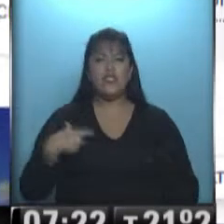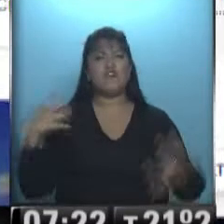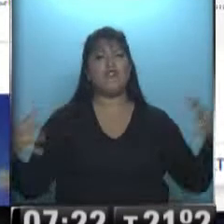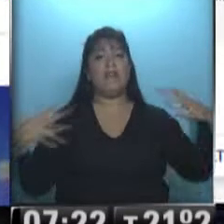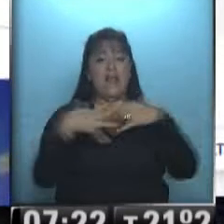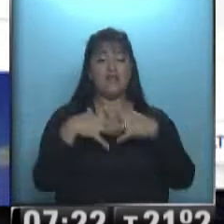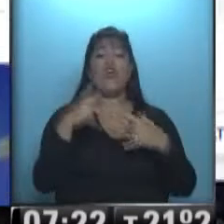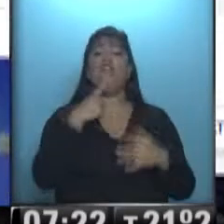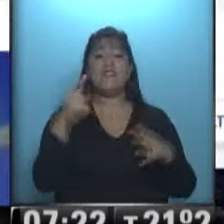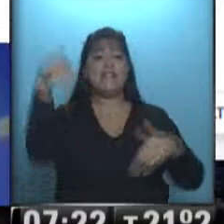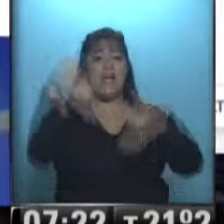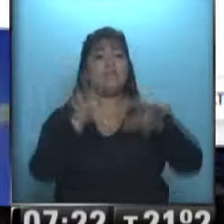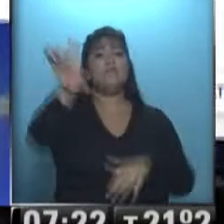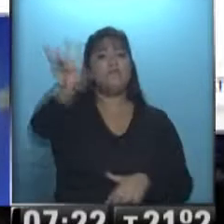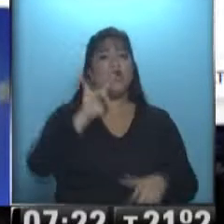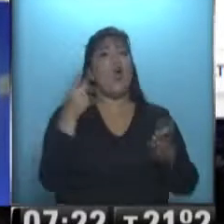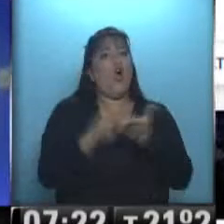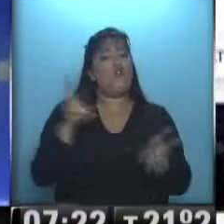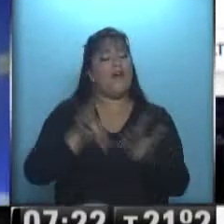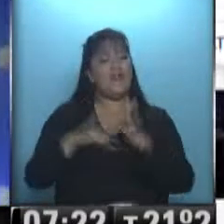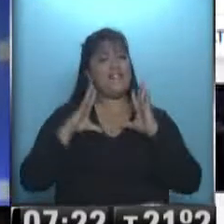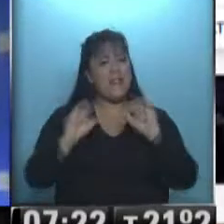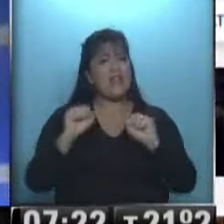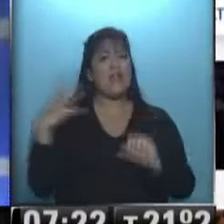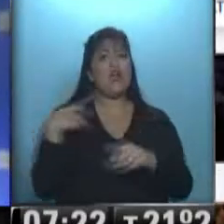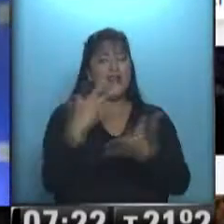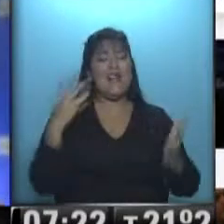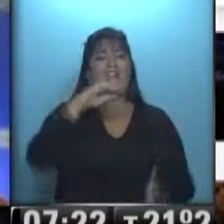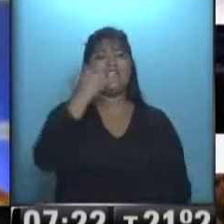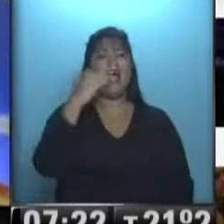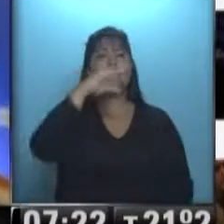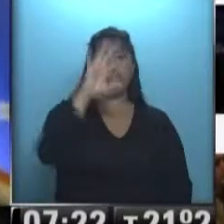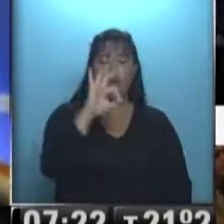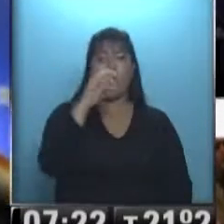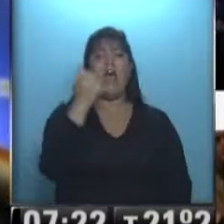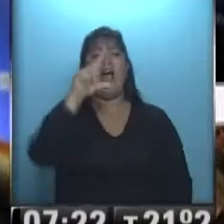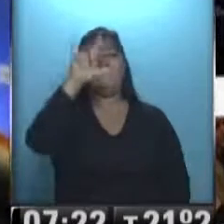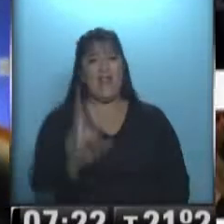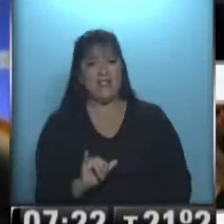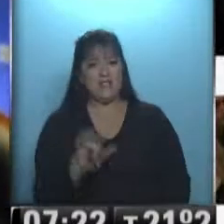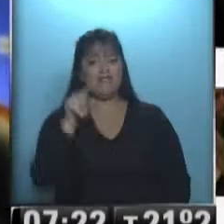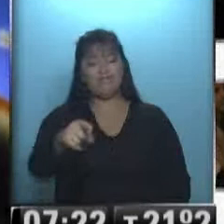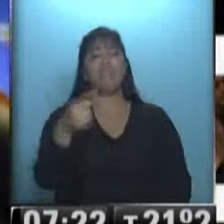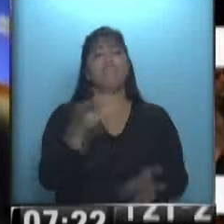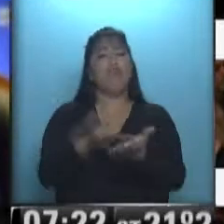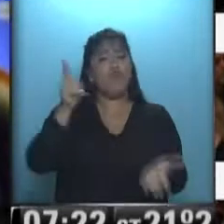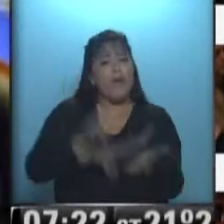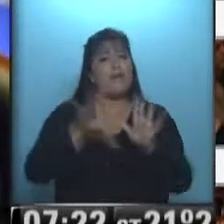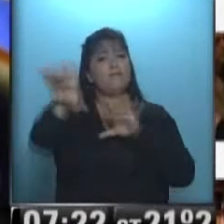Chacho Álvarez como secretario general y respaldó a la Argentina por las Malvinas. Álvarez fue reelegido para el